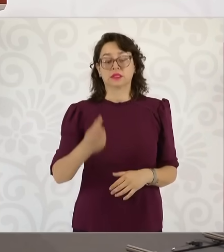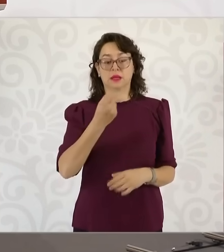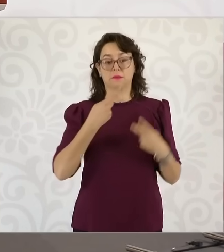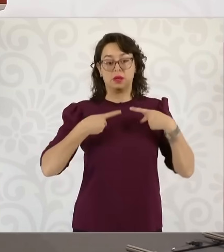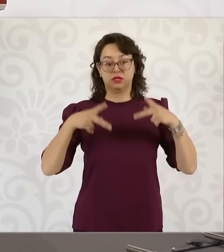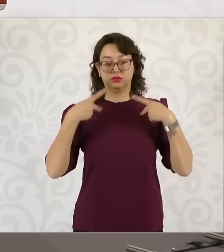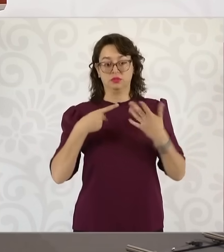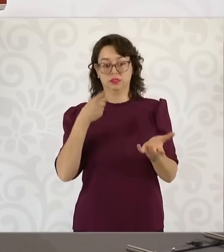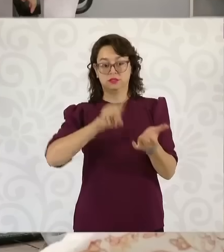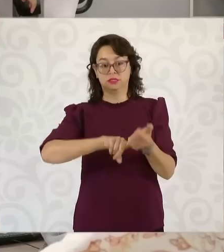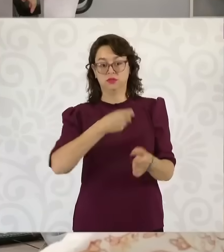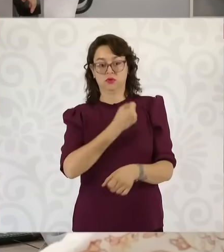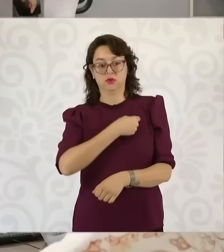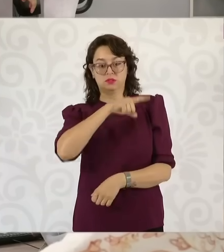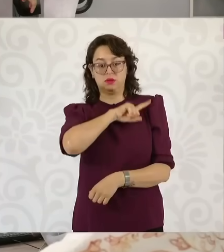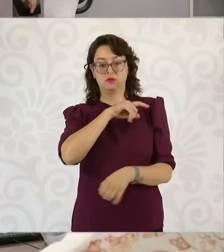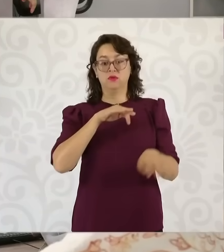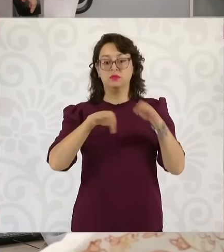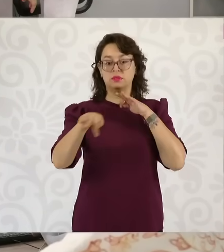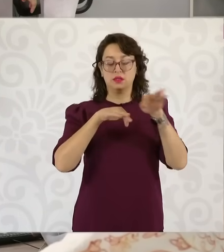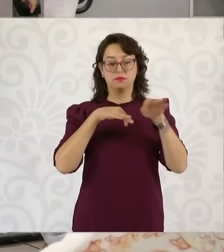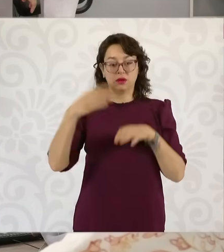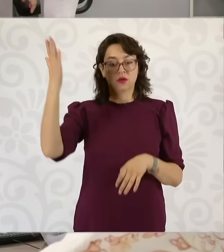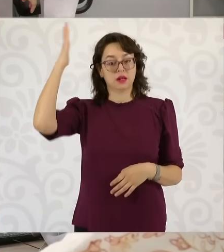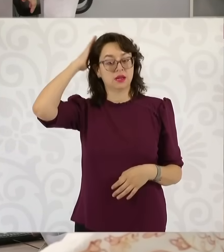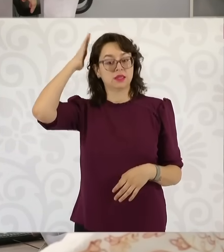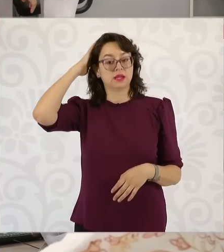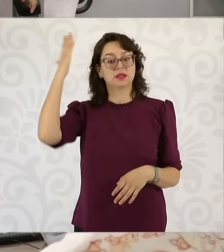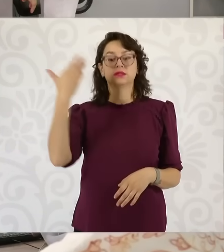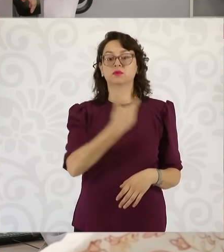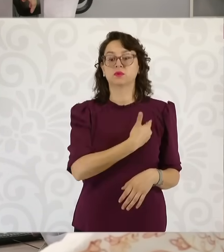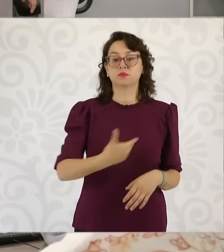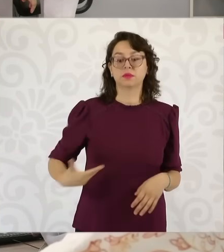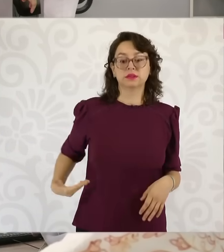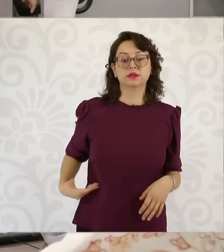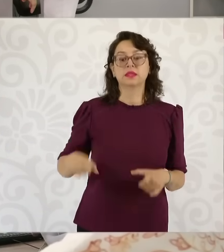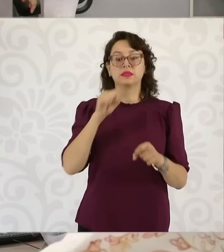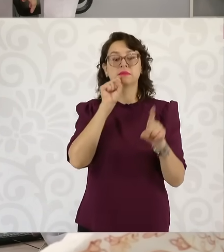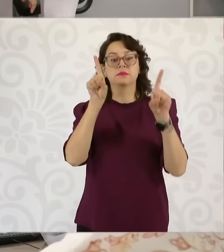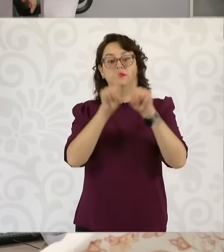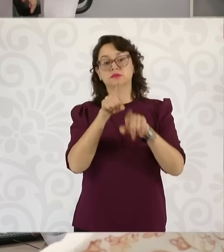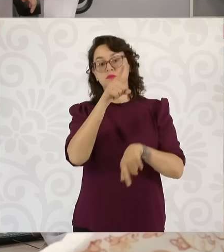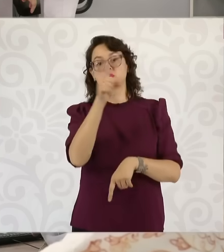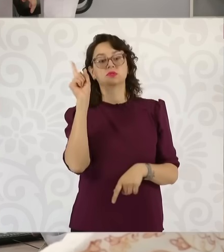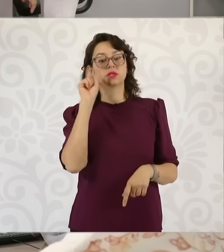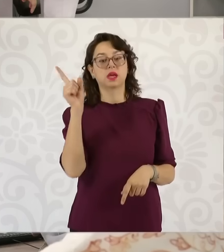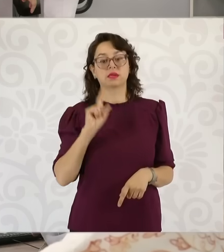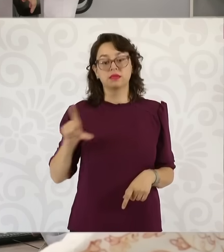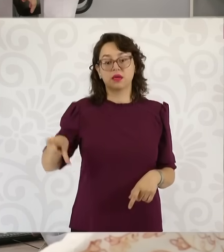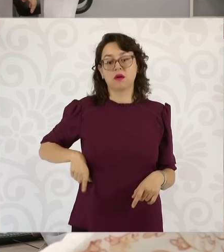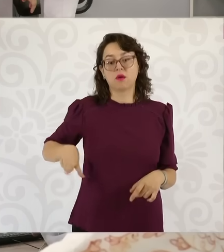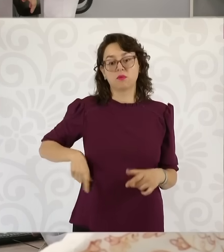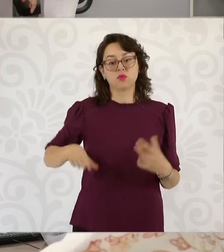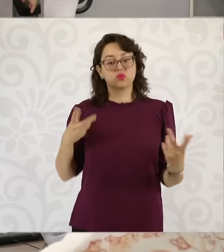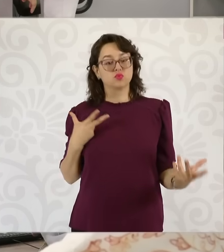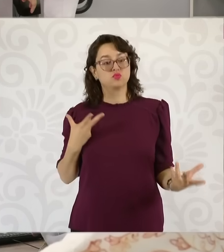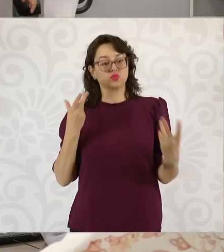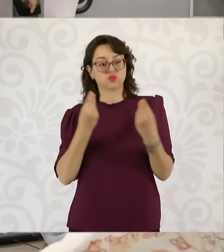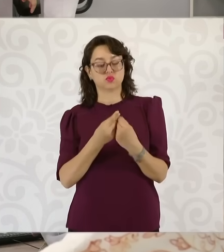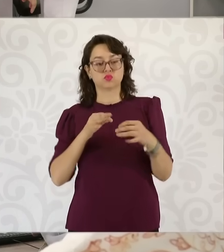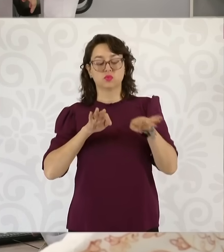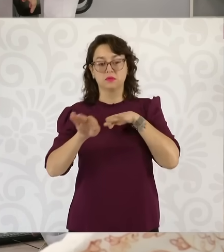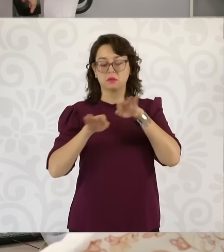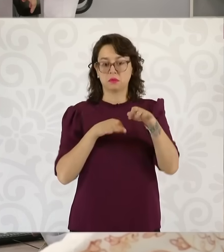al liderazgo de nuestra presidenta y a la coordinación estrecha con el gobierno estatal, se han logrado avances significativos que